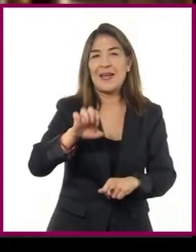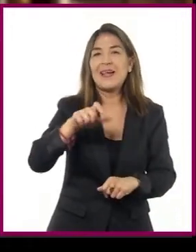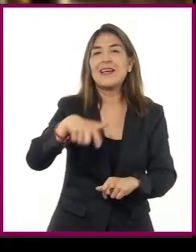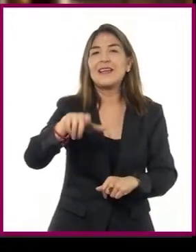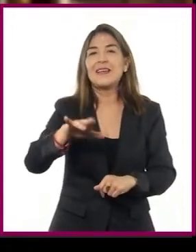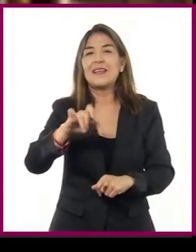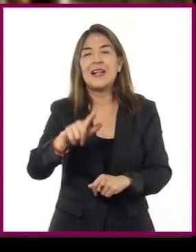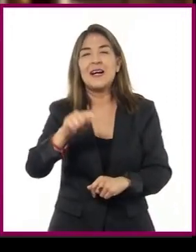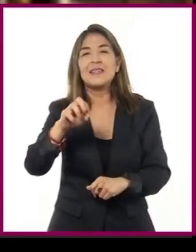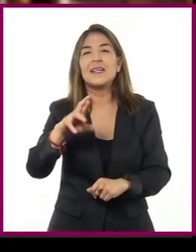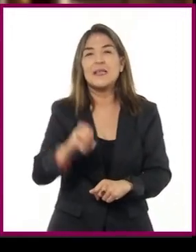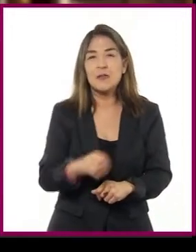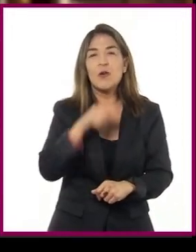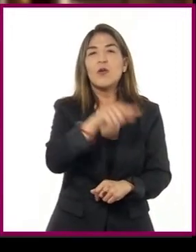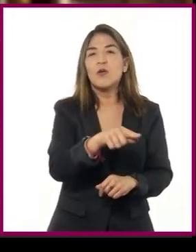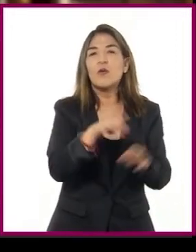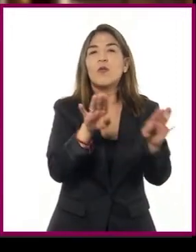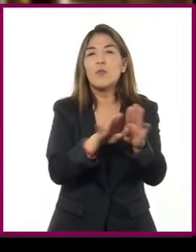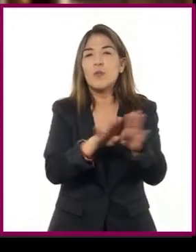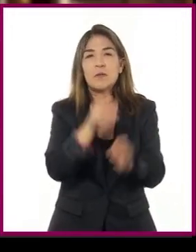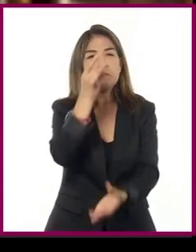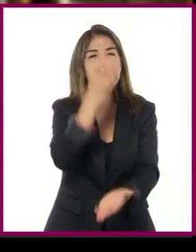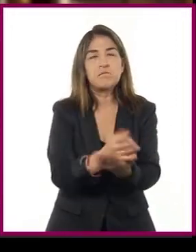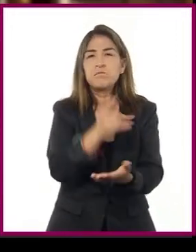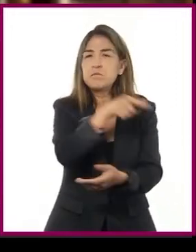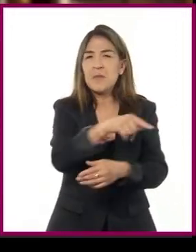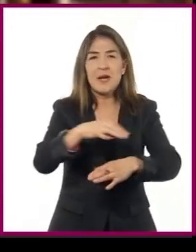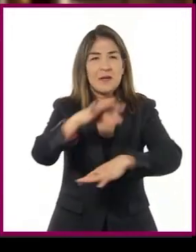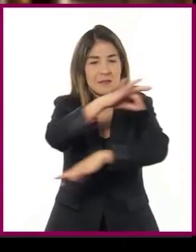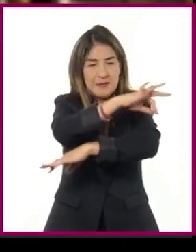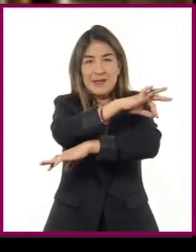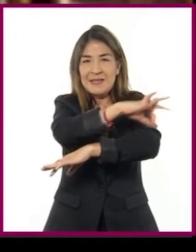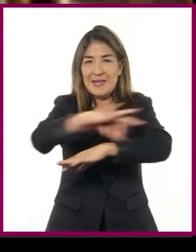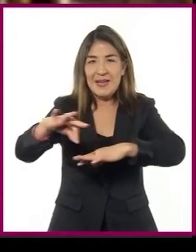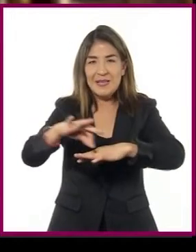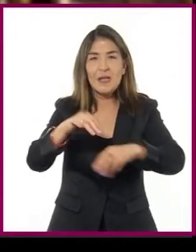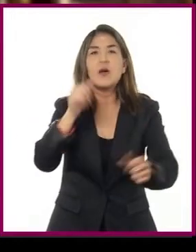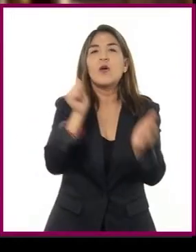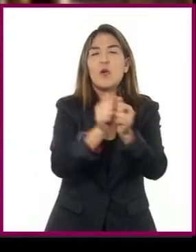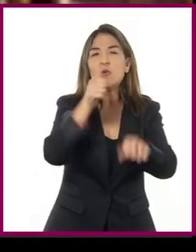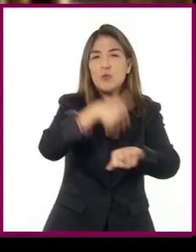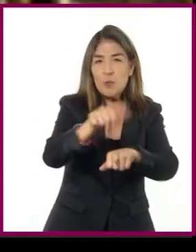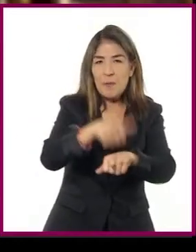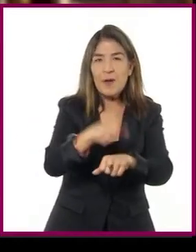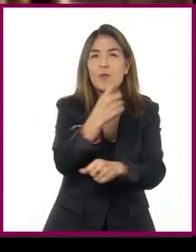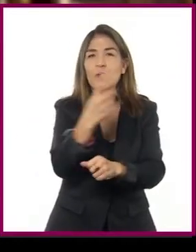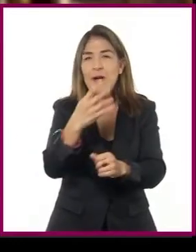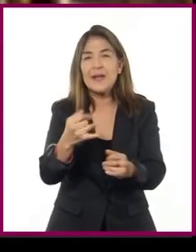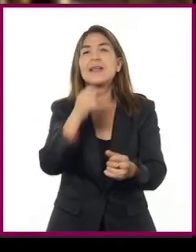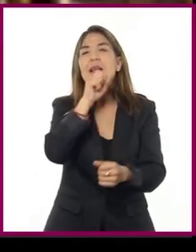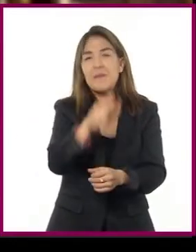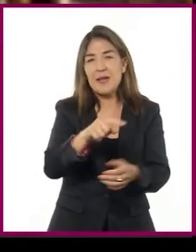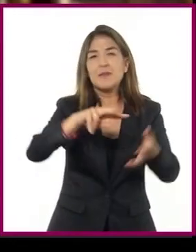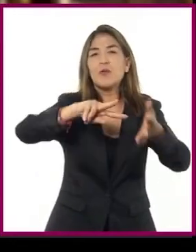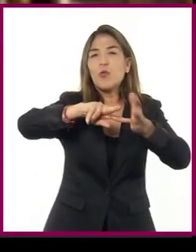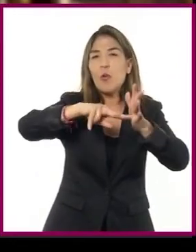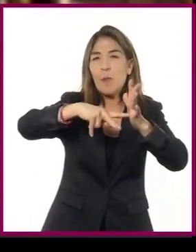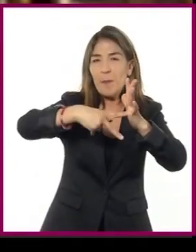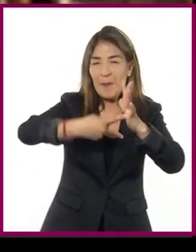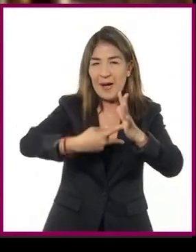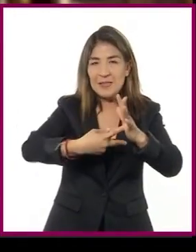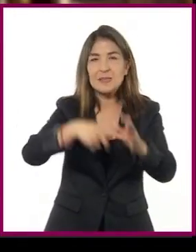equilátero contando solo con una regla graduada y un compás que se cierran